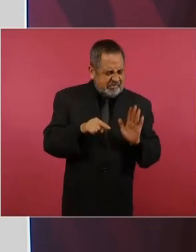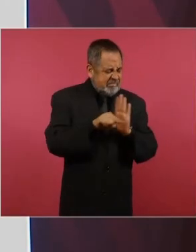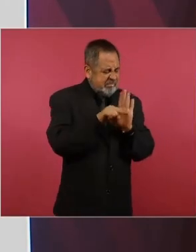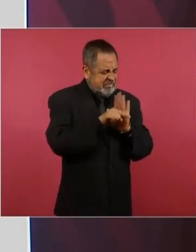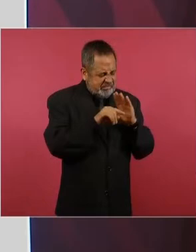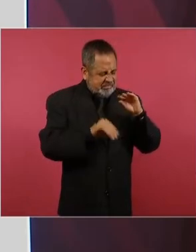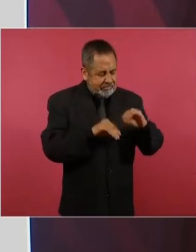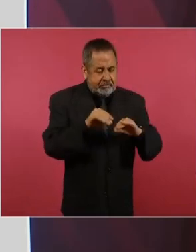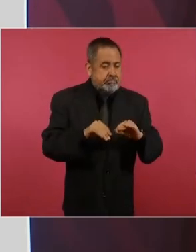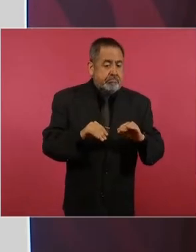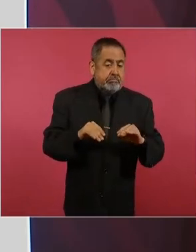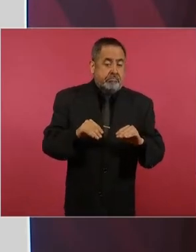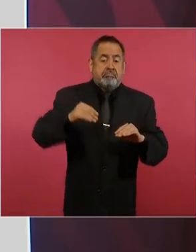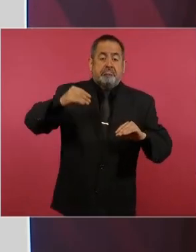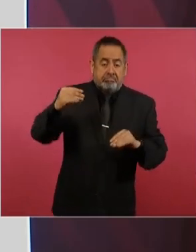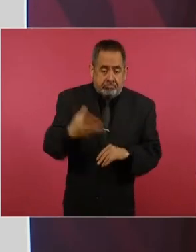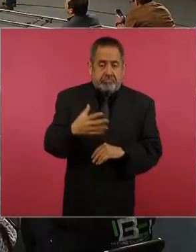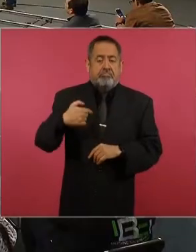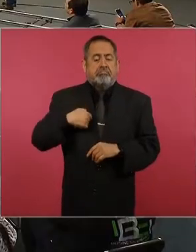estamos arriba.